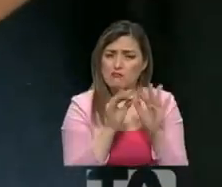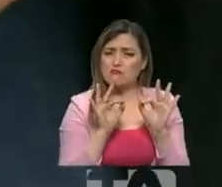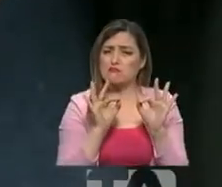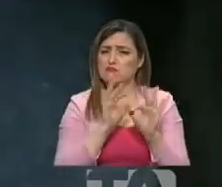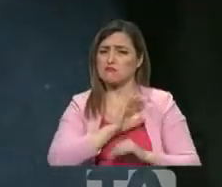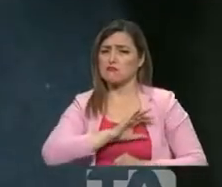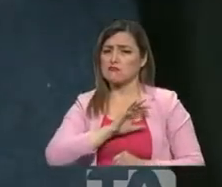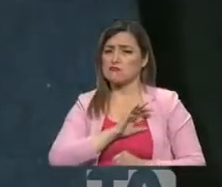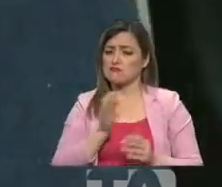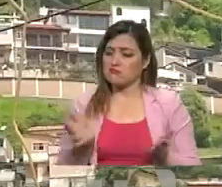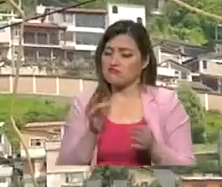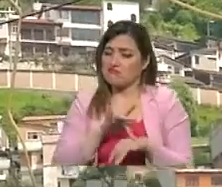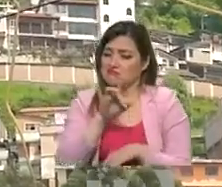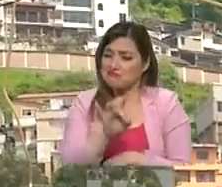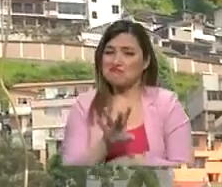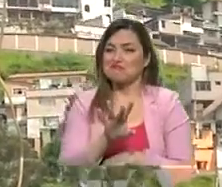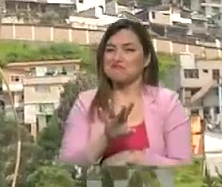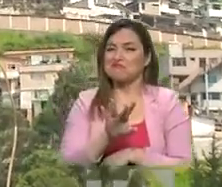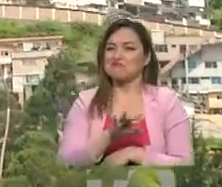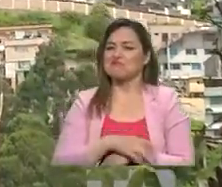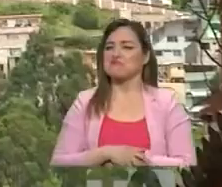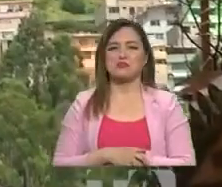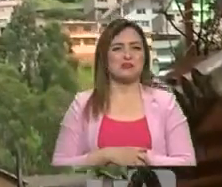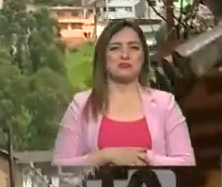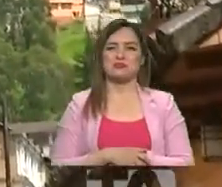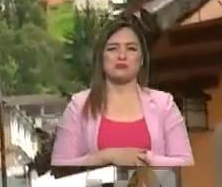propio municipio promueva su abandono resulta incomprensible.